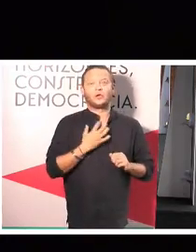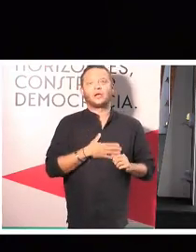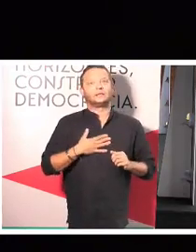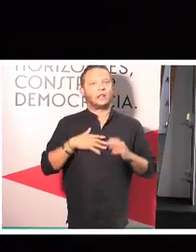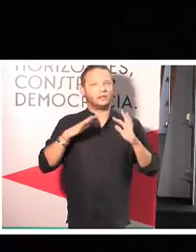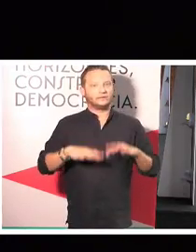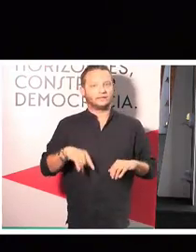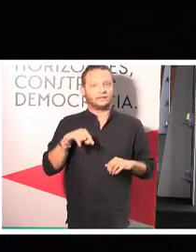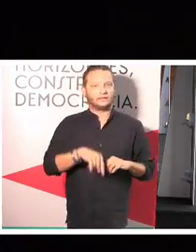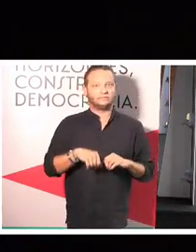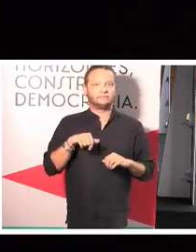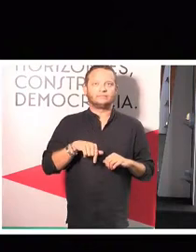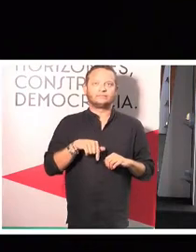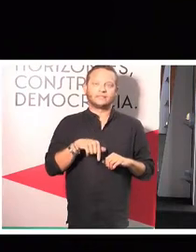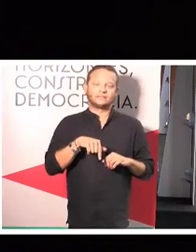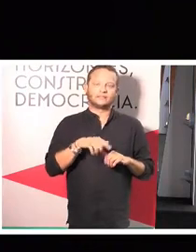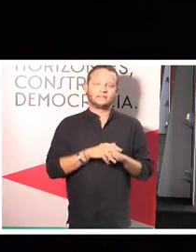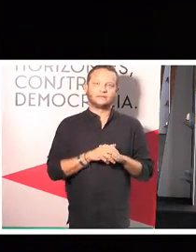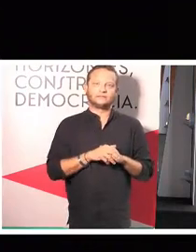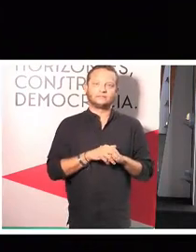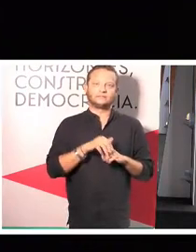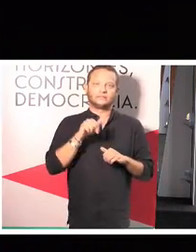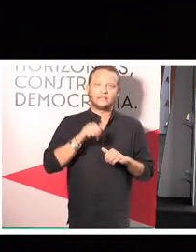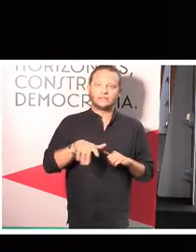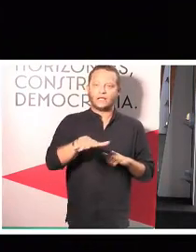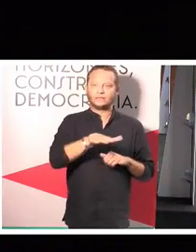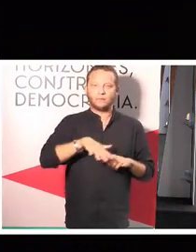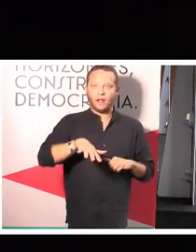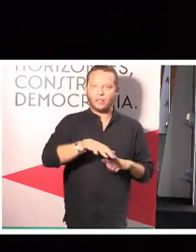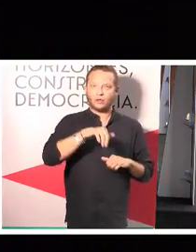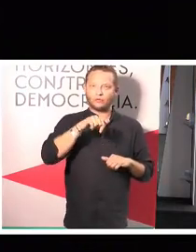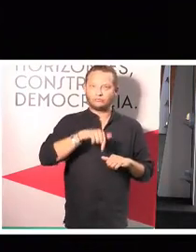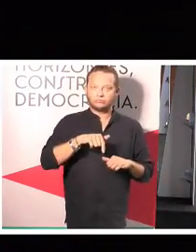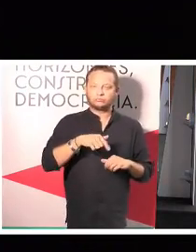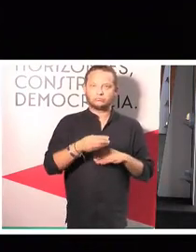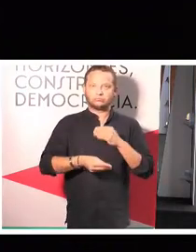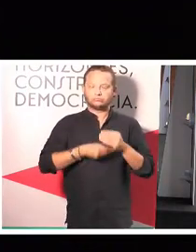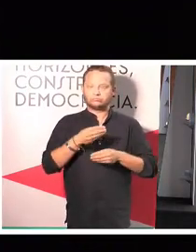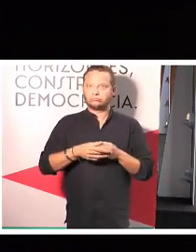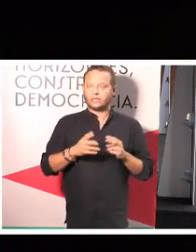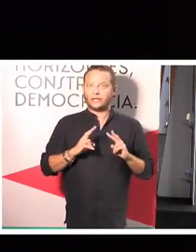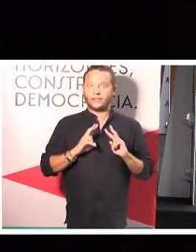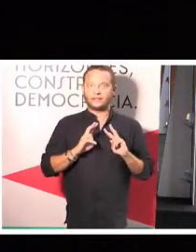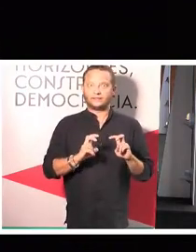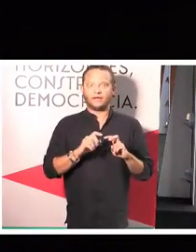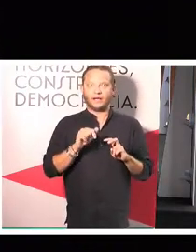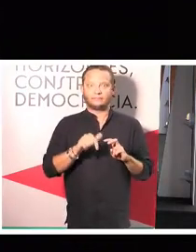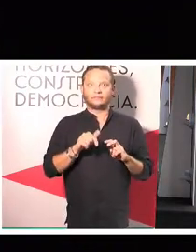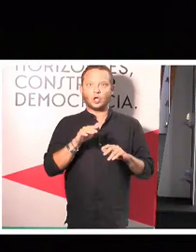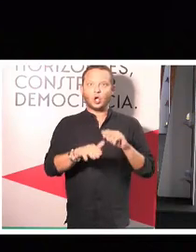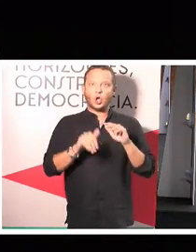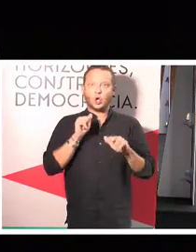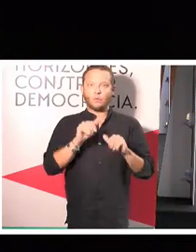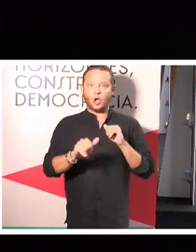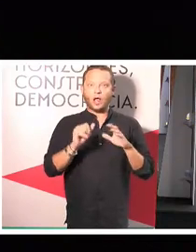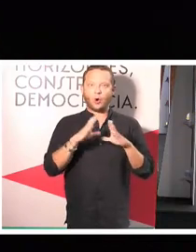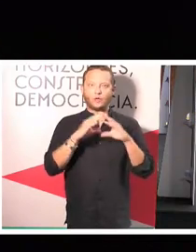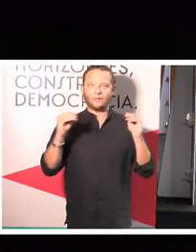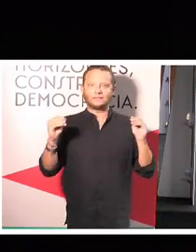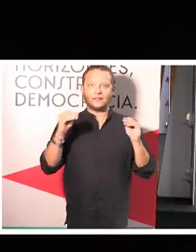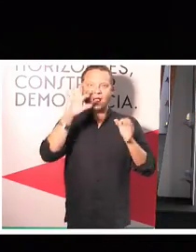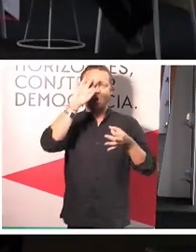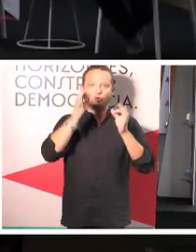de estar aquí, sobre todo en este espacio, ¿no? En el hecho de que hayamos tenido la iniciativa de convocar una universidad de